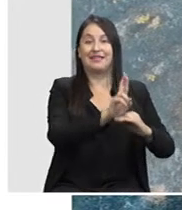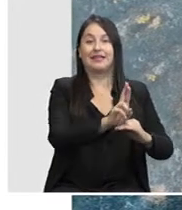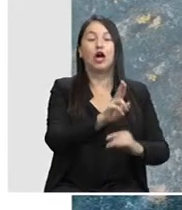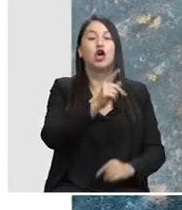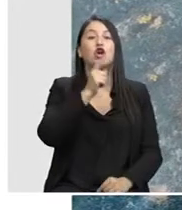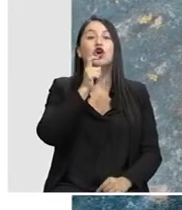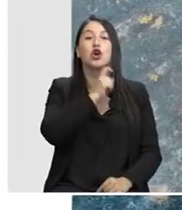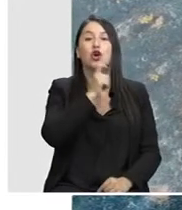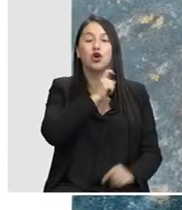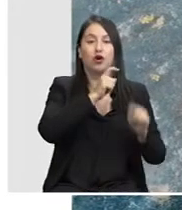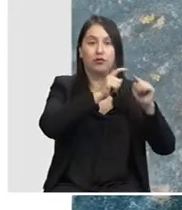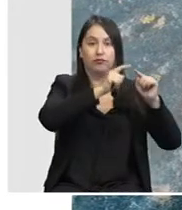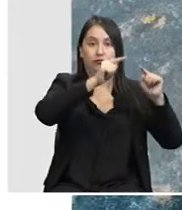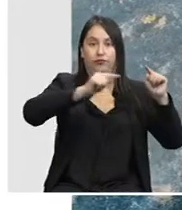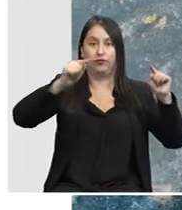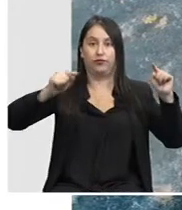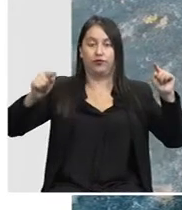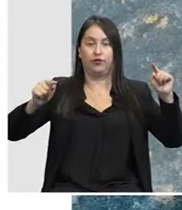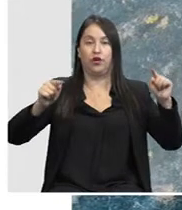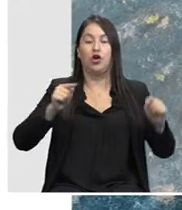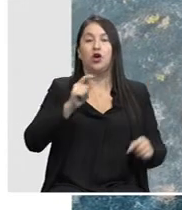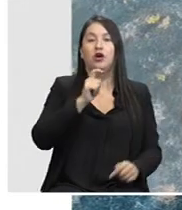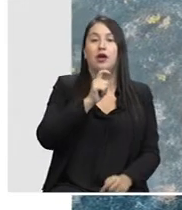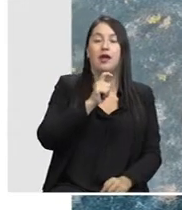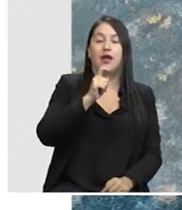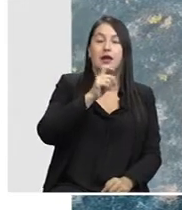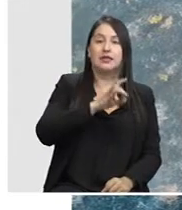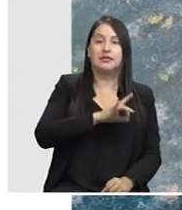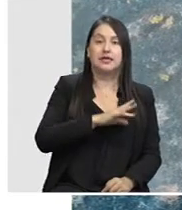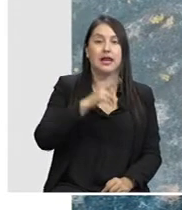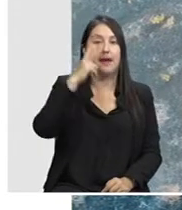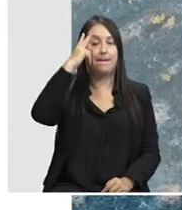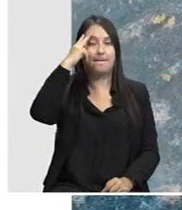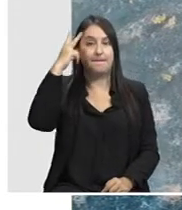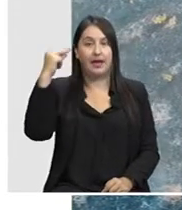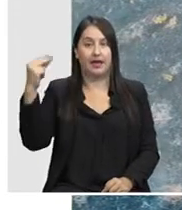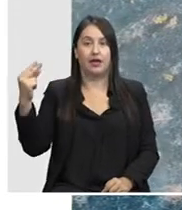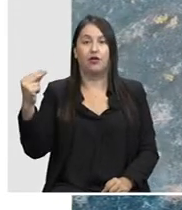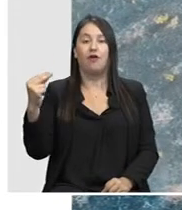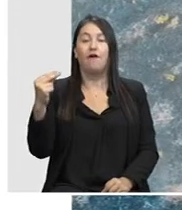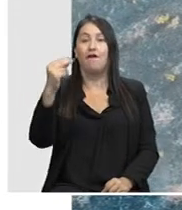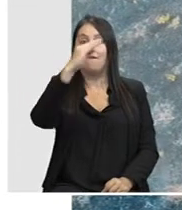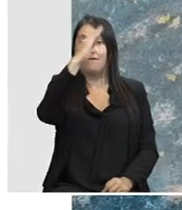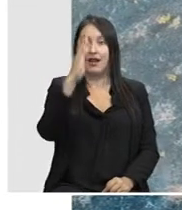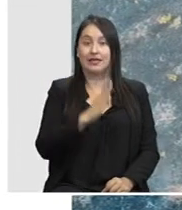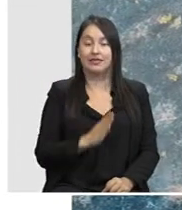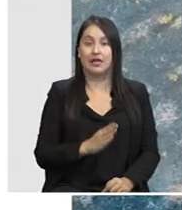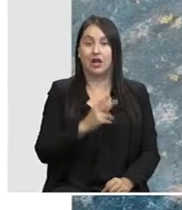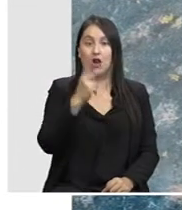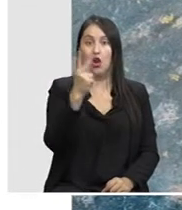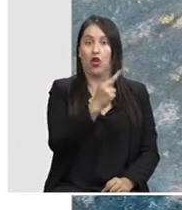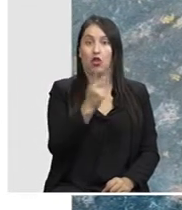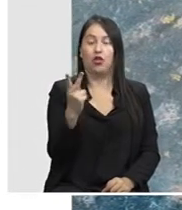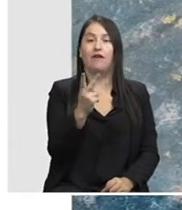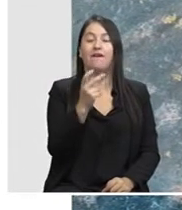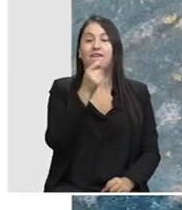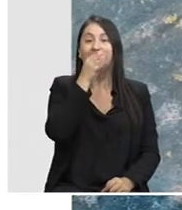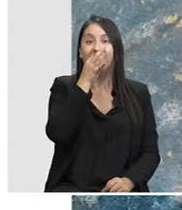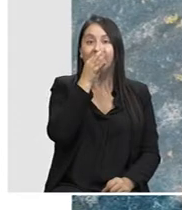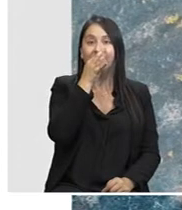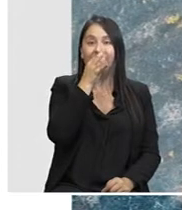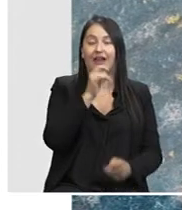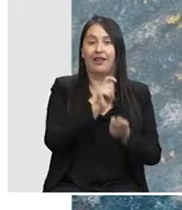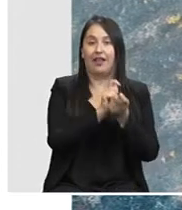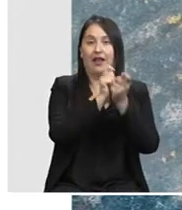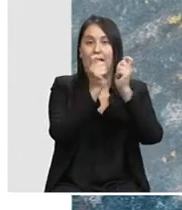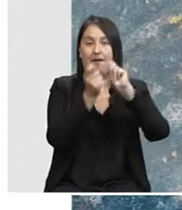Y, de hecho, Chile, México y Brasil, ambos que están en verde, encontramos que las tendencias cambian, ¿cierto? No solamente el